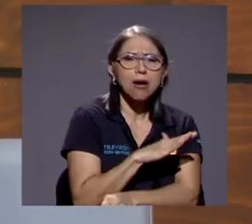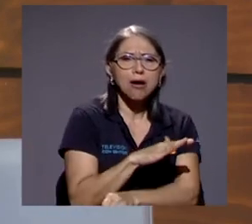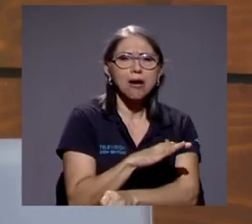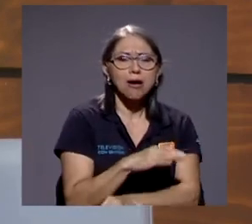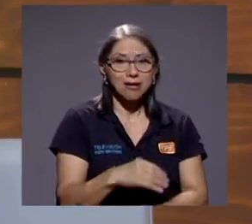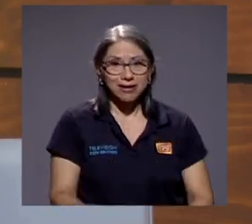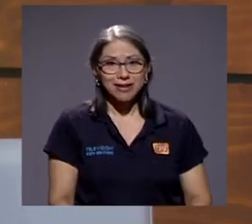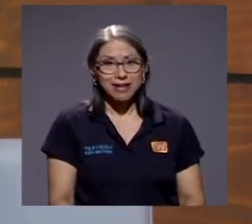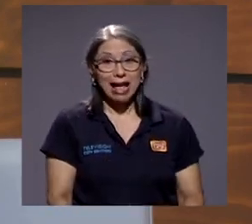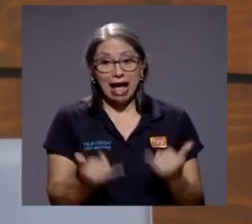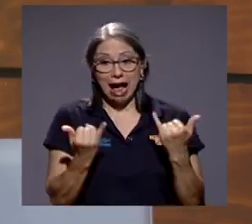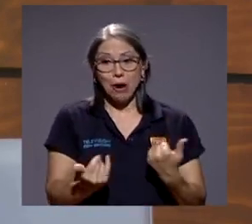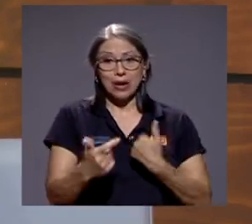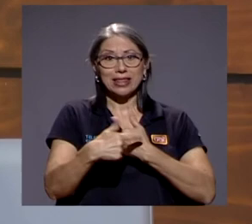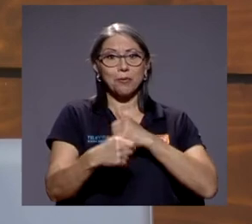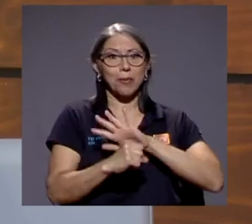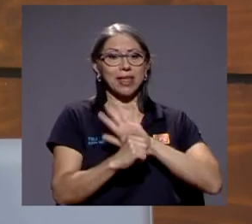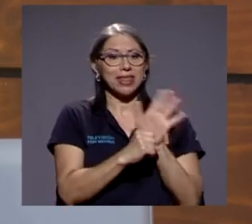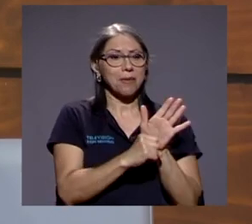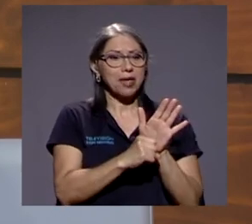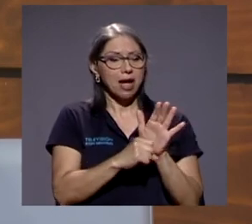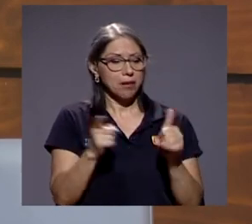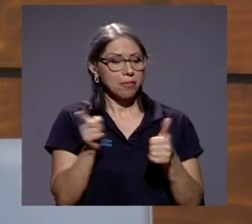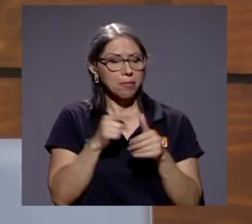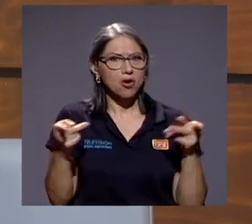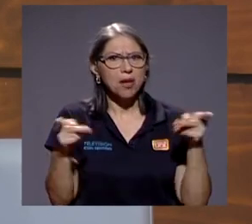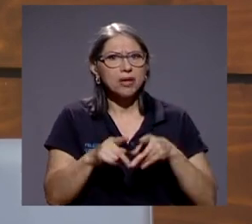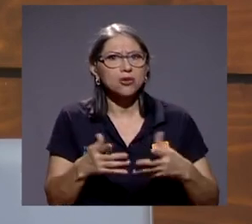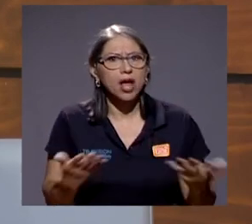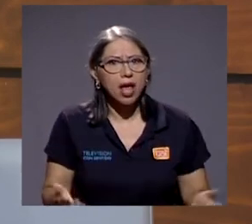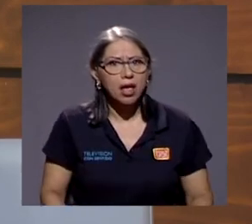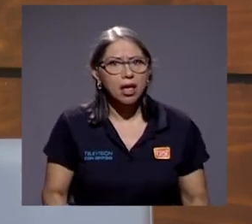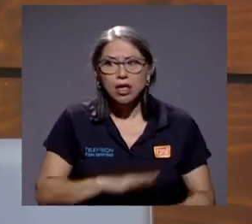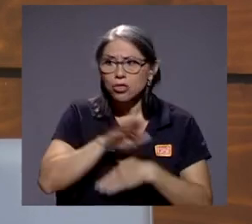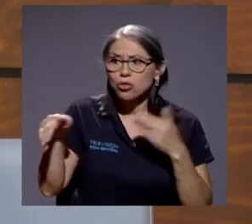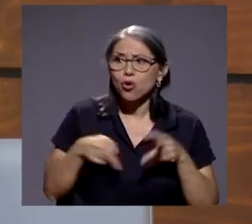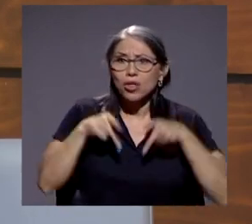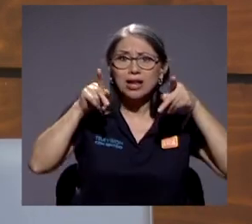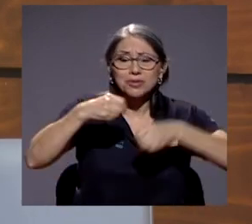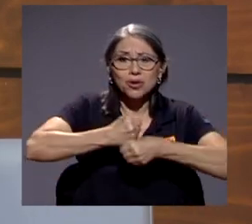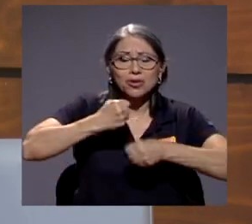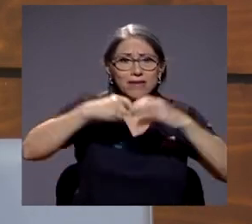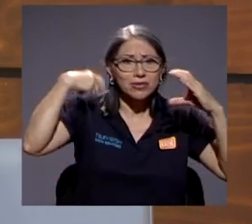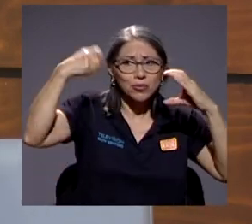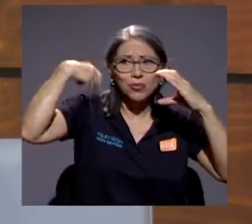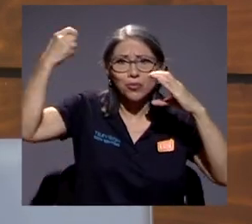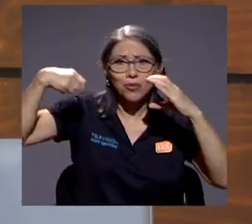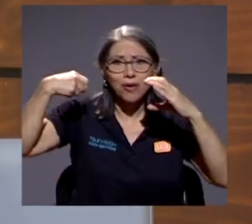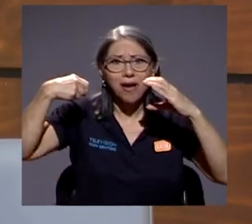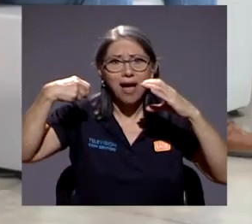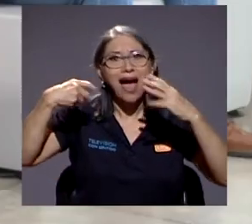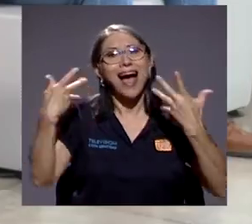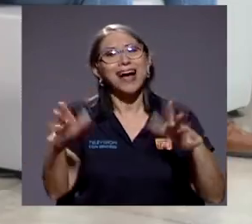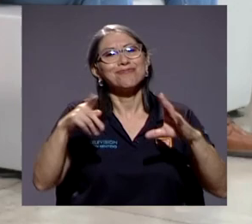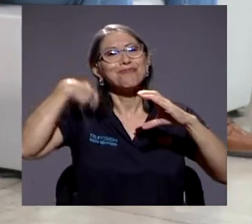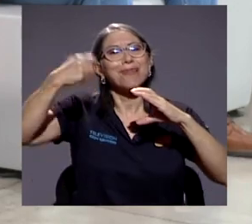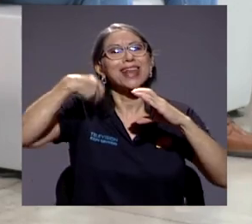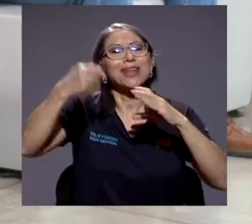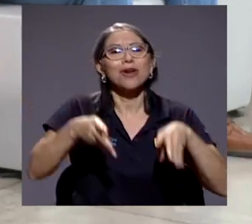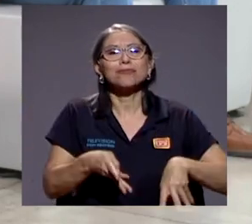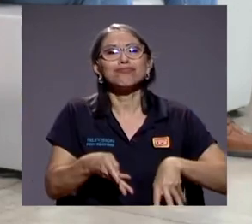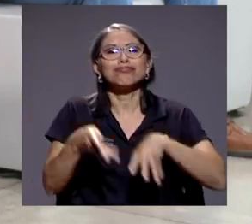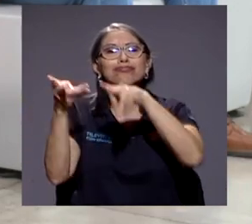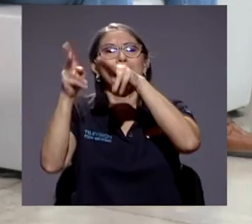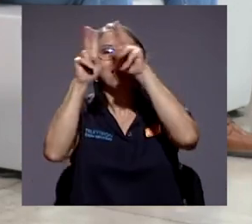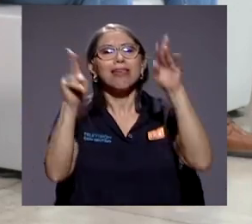en la pandemia que fue lo primero que pasó todos los cineastas pusimos las películas gratis en internet todo el mundo